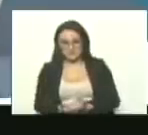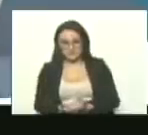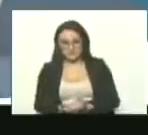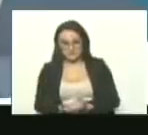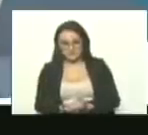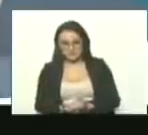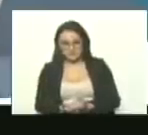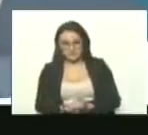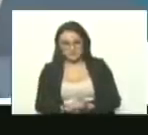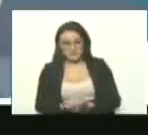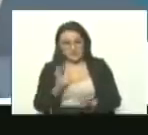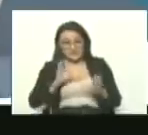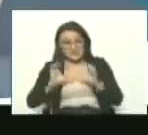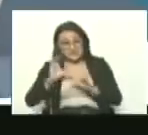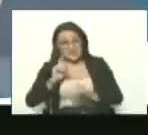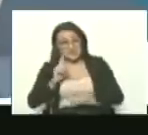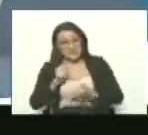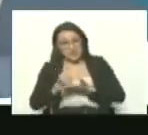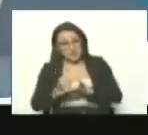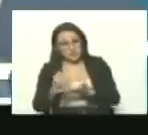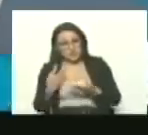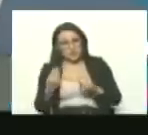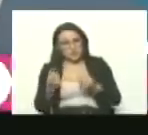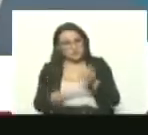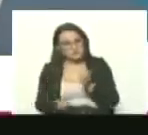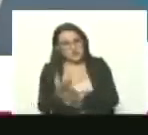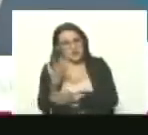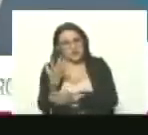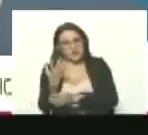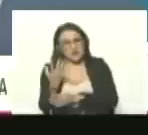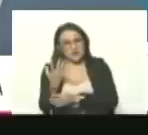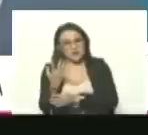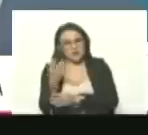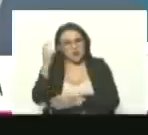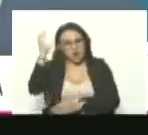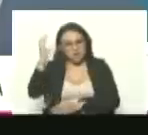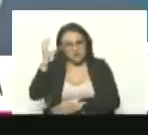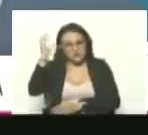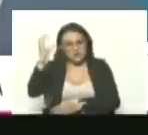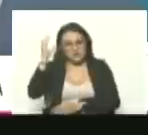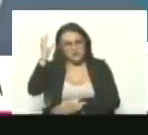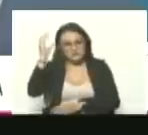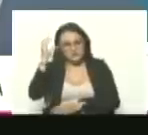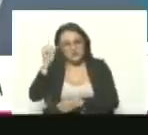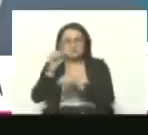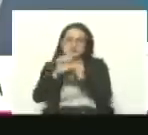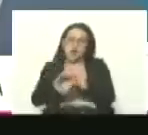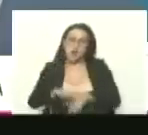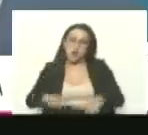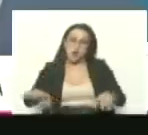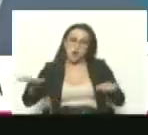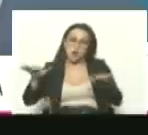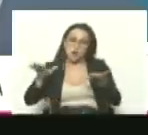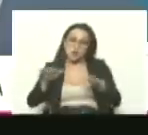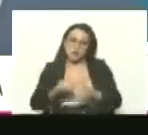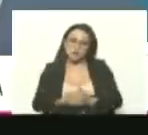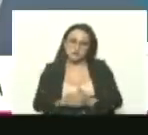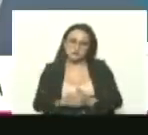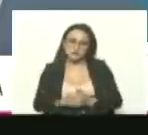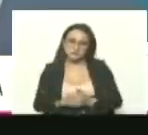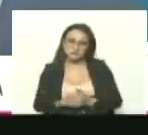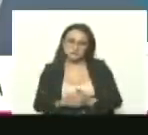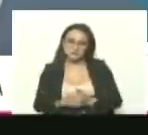Así que la ciencia tiene que ayudar mucho a crear conciencia, a difundir y que ustedes